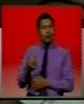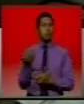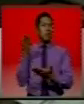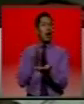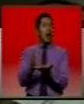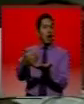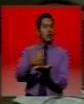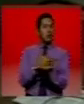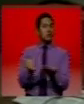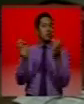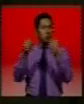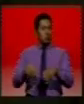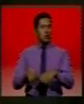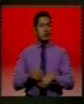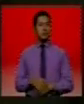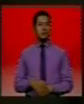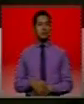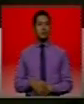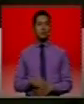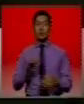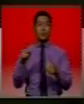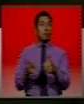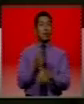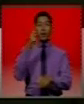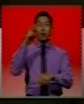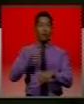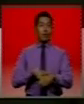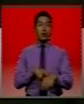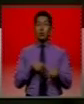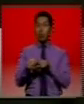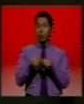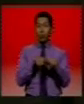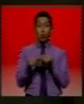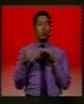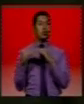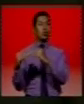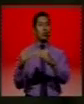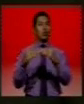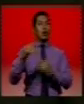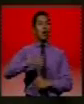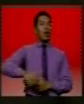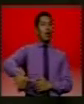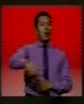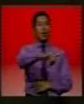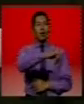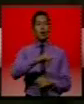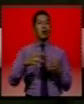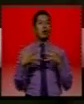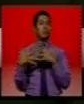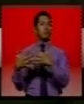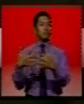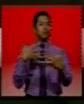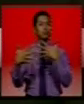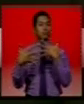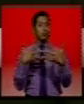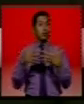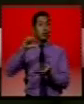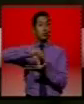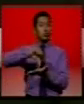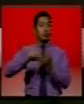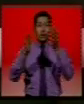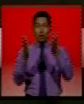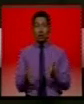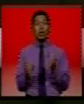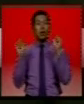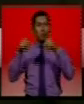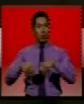este bien del Estado. Es la primera vez que se está dando un proceso totalmente democrático y transparente en el cual la ciudadanía puede participar con